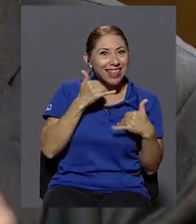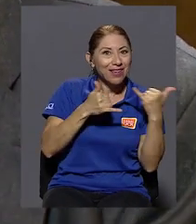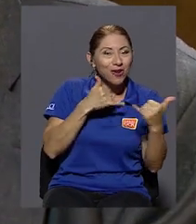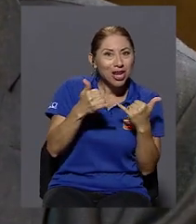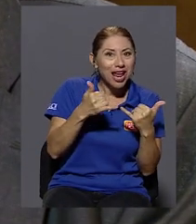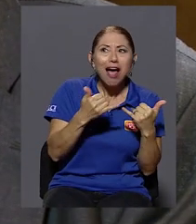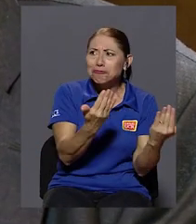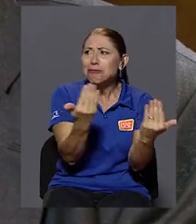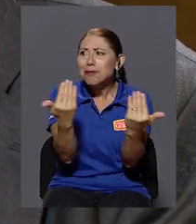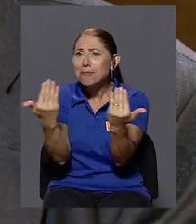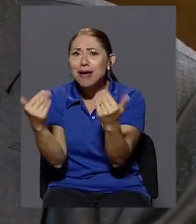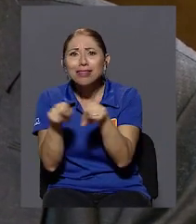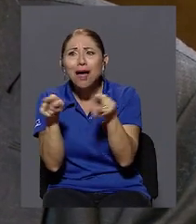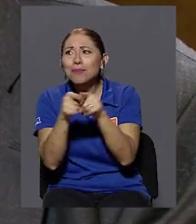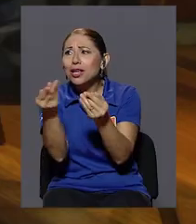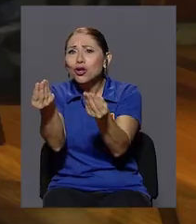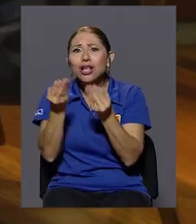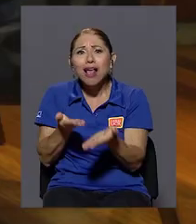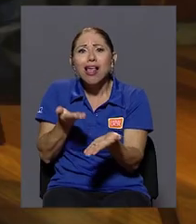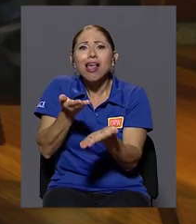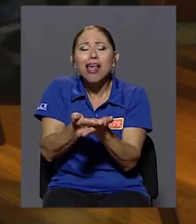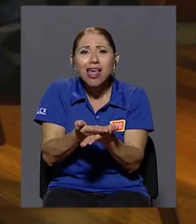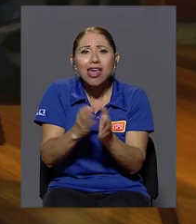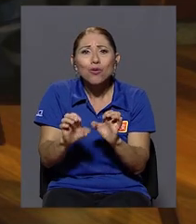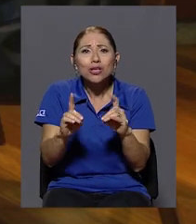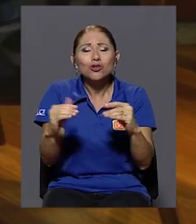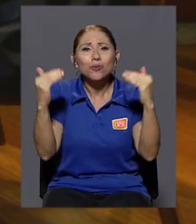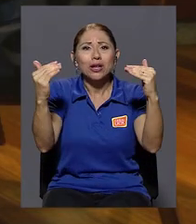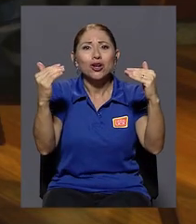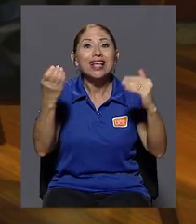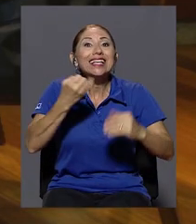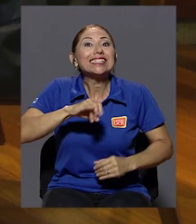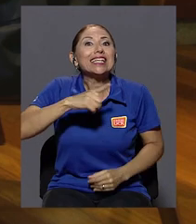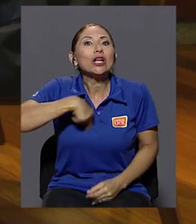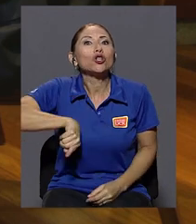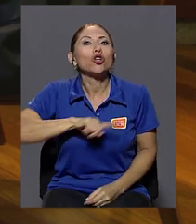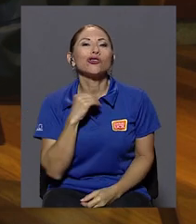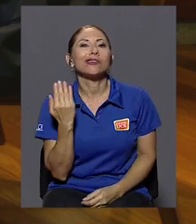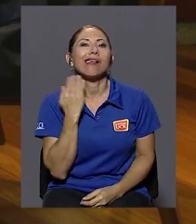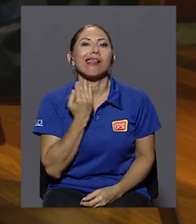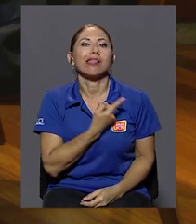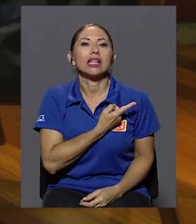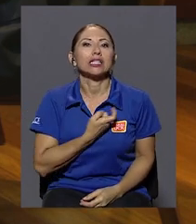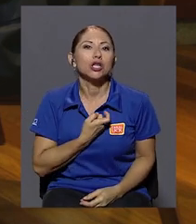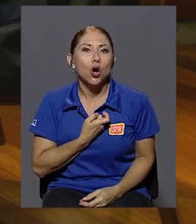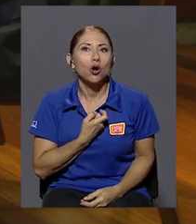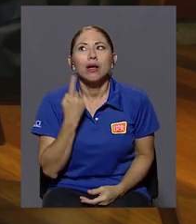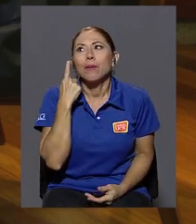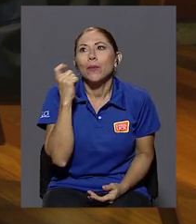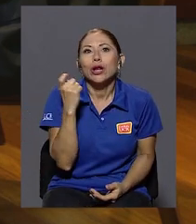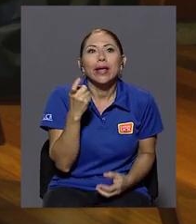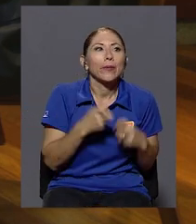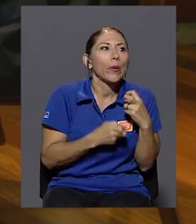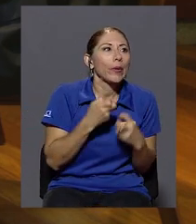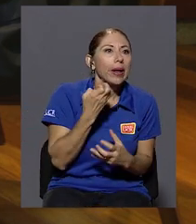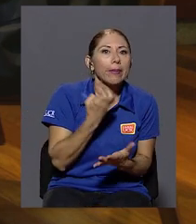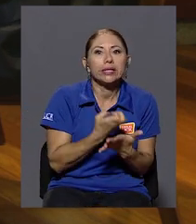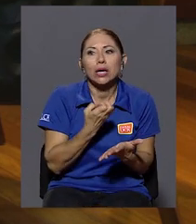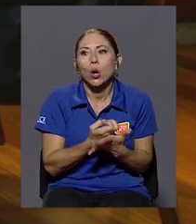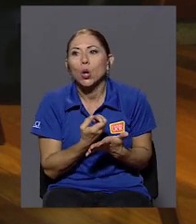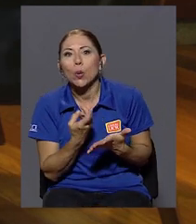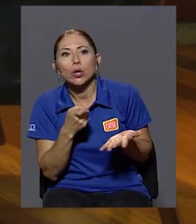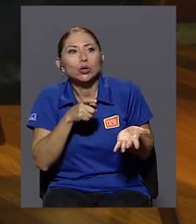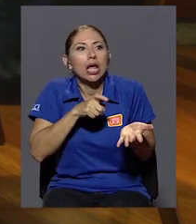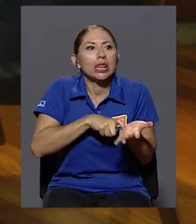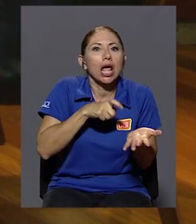nos brinden formación en la educación superior. Si nosotros cayésemos en la tentación porque tenemos déficit fiscal, porque nos ahoga la